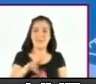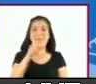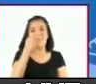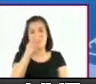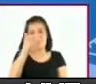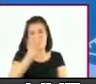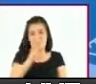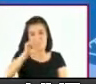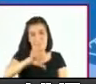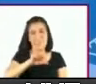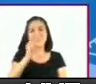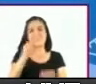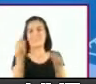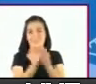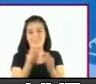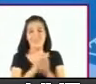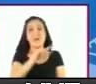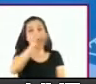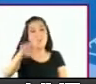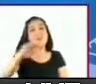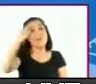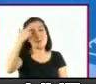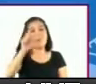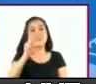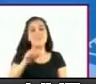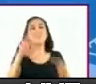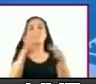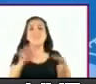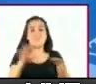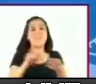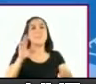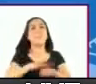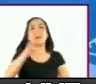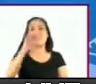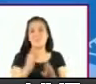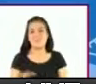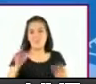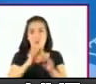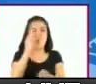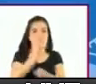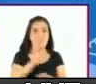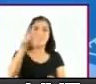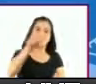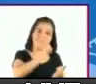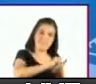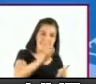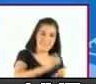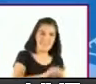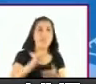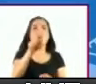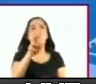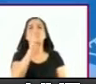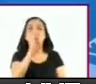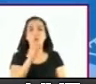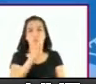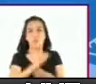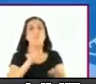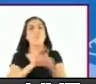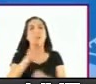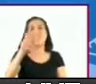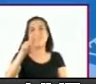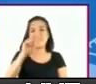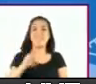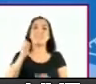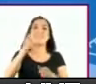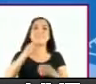hoy. Recuerden elaborar sus notas considerando las ideas más importantes del tema de hoy. Resuelvan los retos que tengan